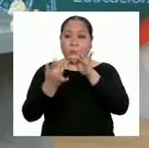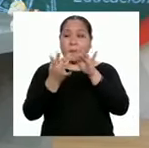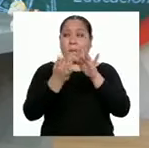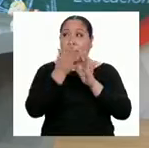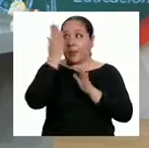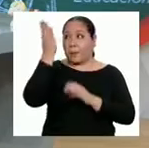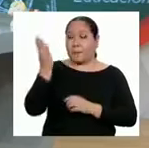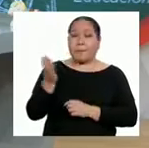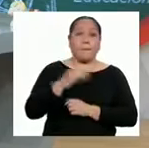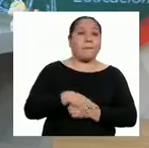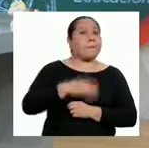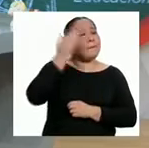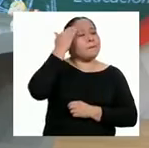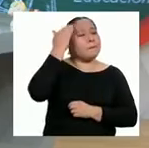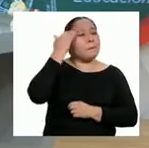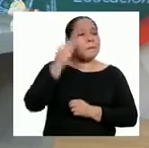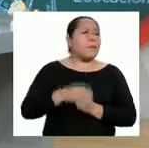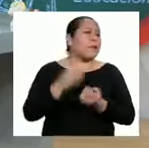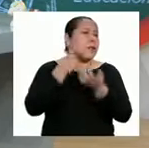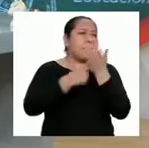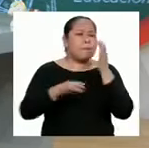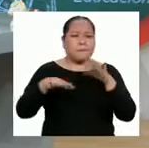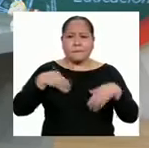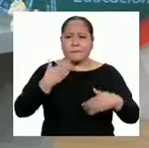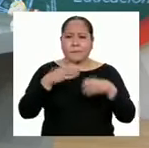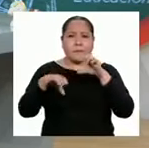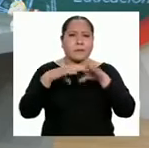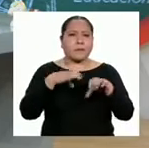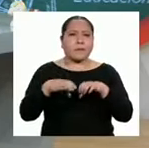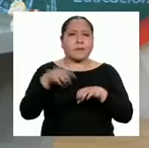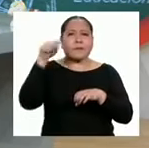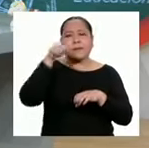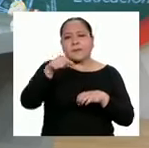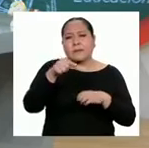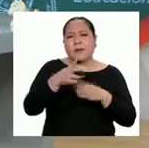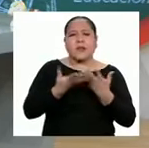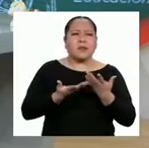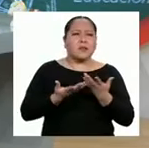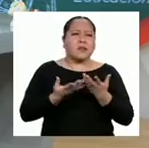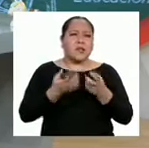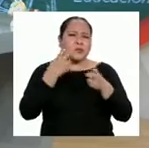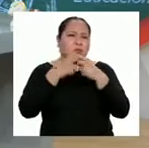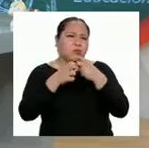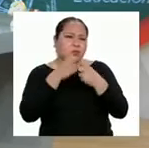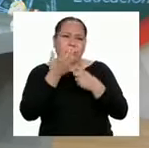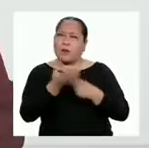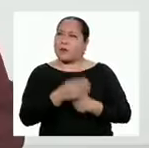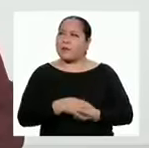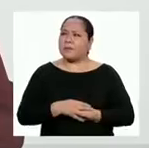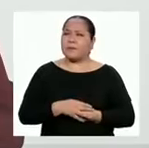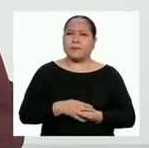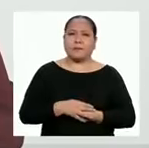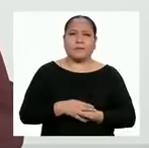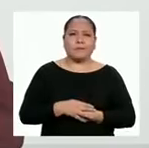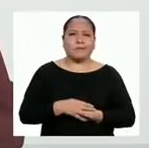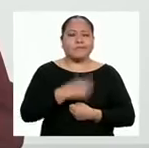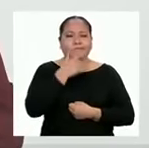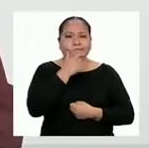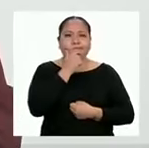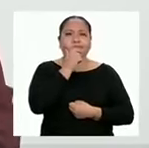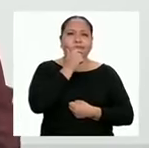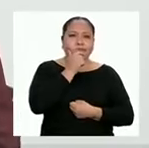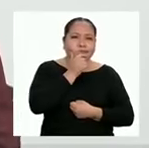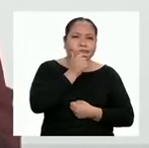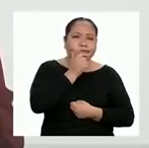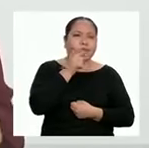usted para saber qué podemos hacer frente a este tipo de situaciones. Lo que me